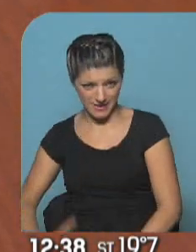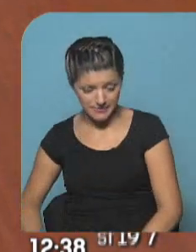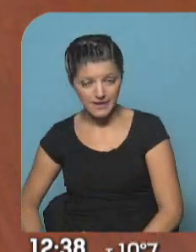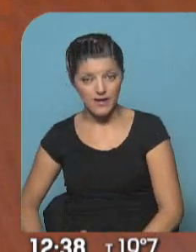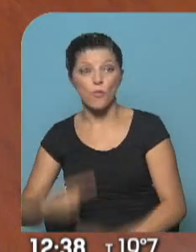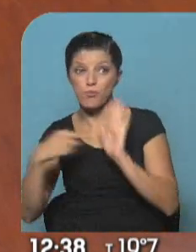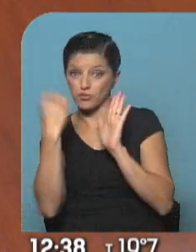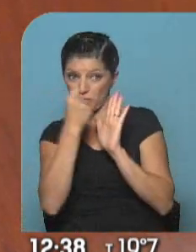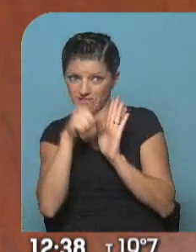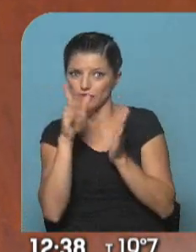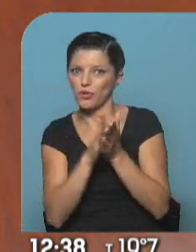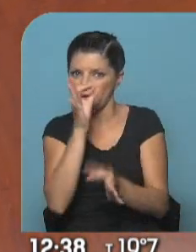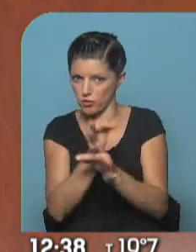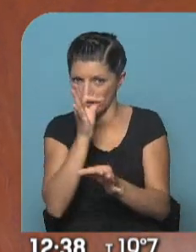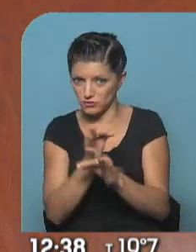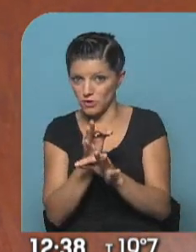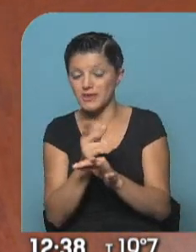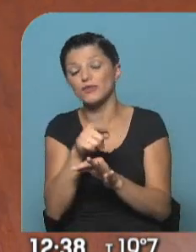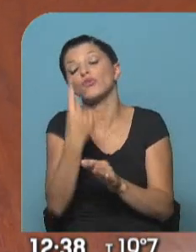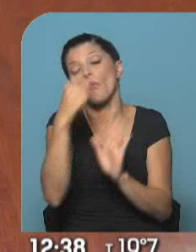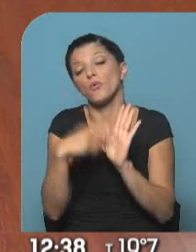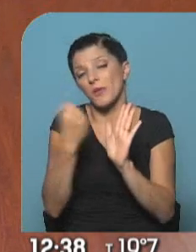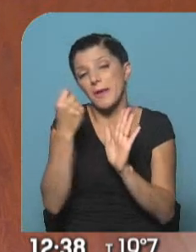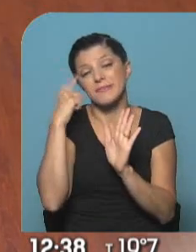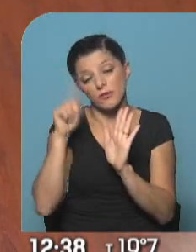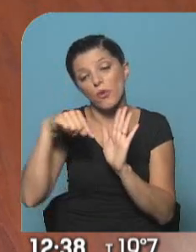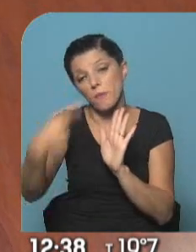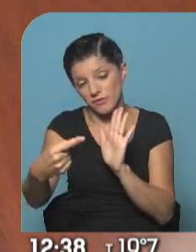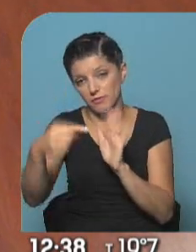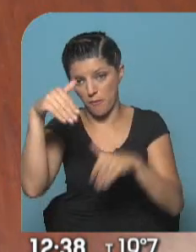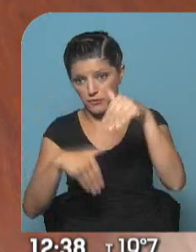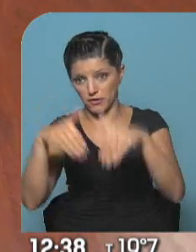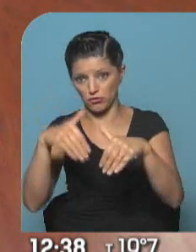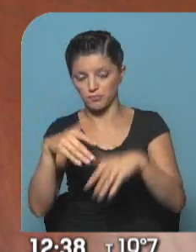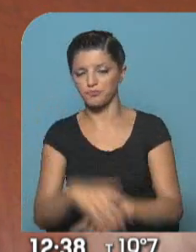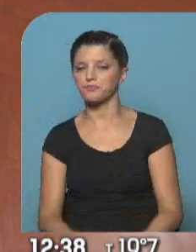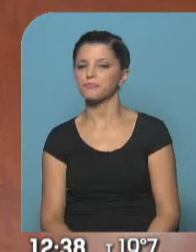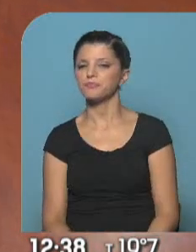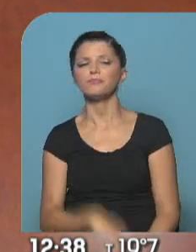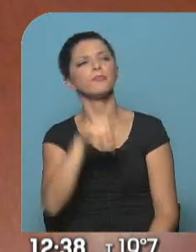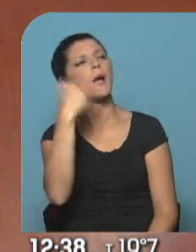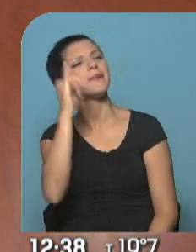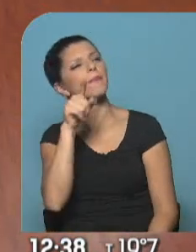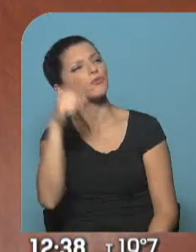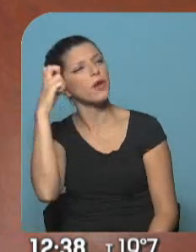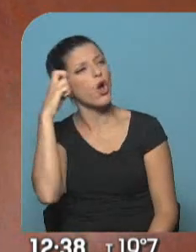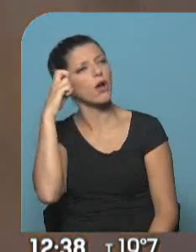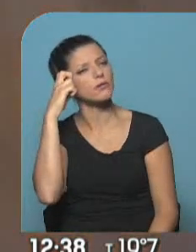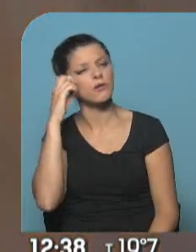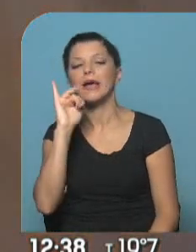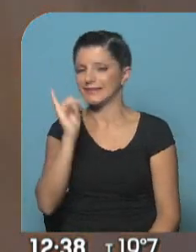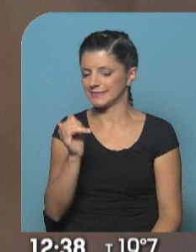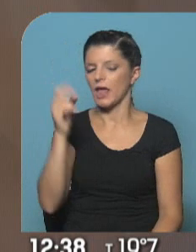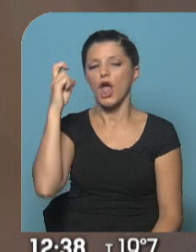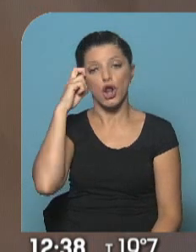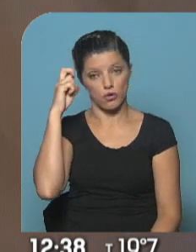jugando el voto para un lado o para el otro. Mencionaba Natalia el Congreso, Jorge. Congreso que tendrá primera minoría de Piñera, tanto